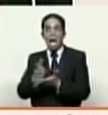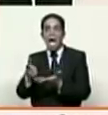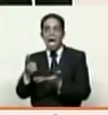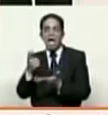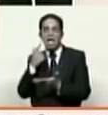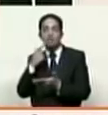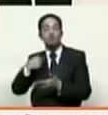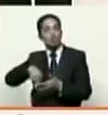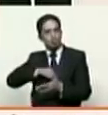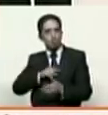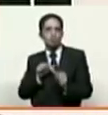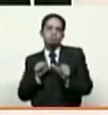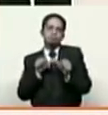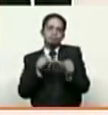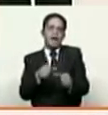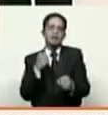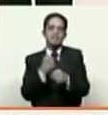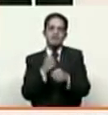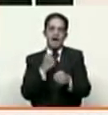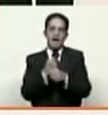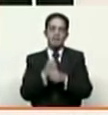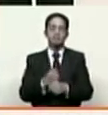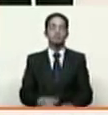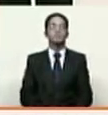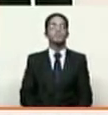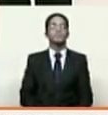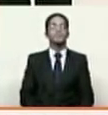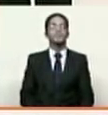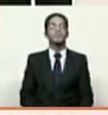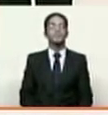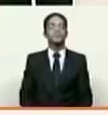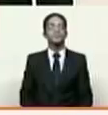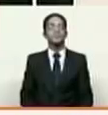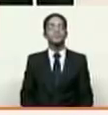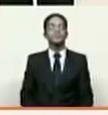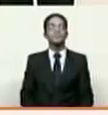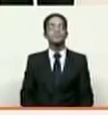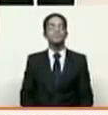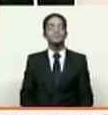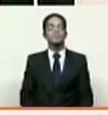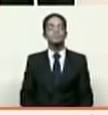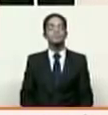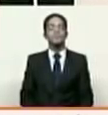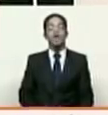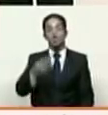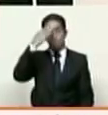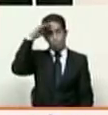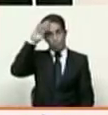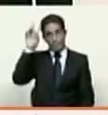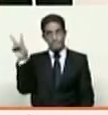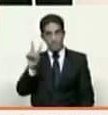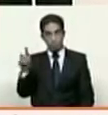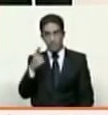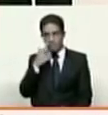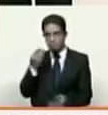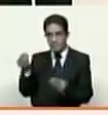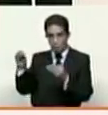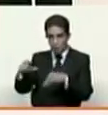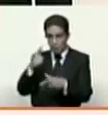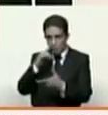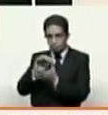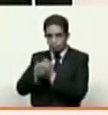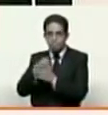de cooperación que existen en nuestros pueblos, pero para el bienestar, para la